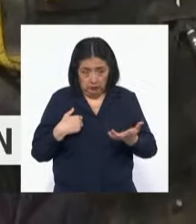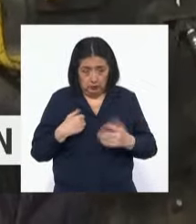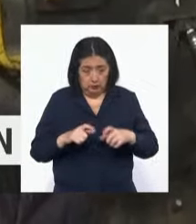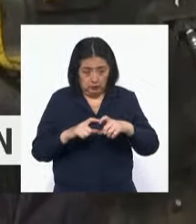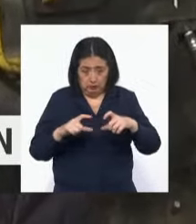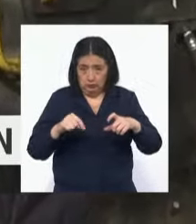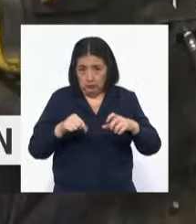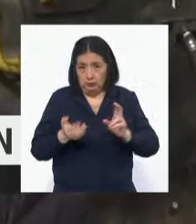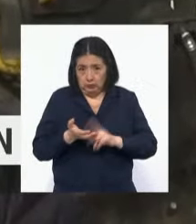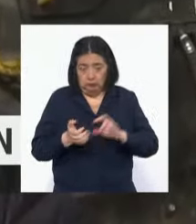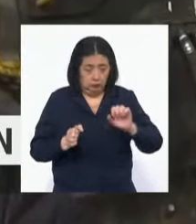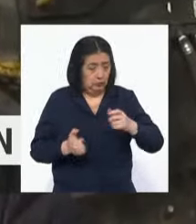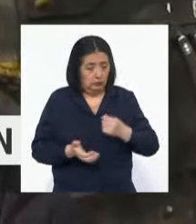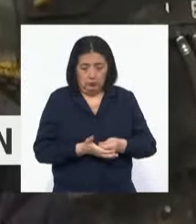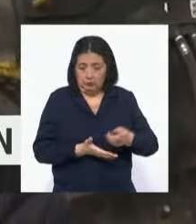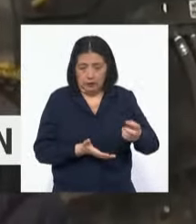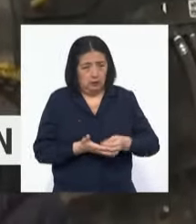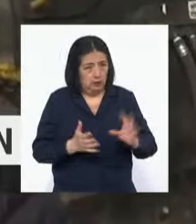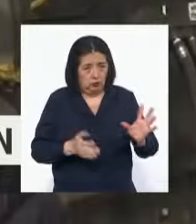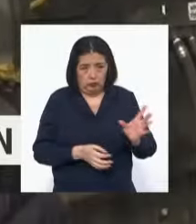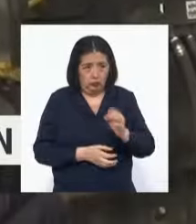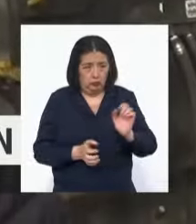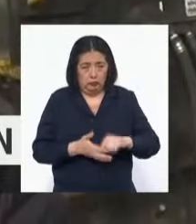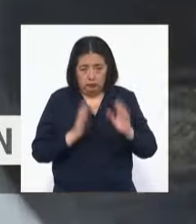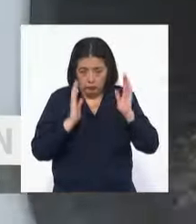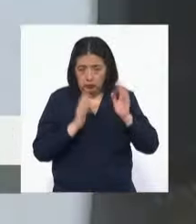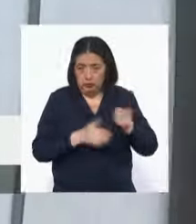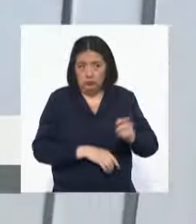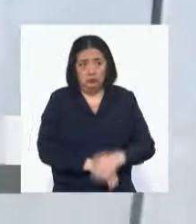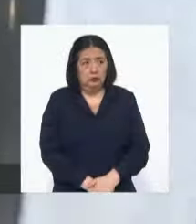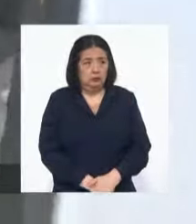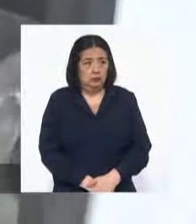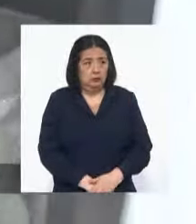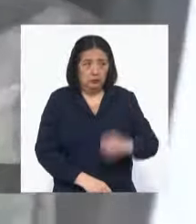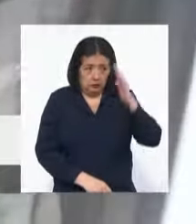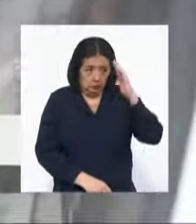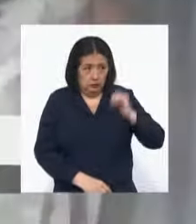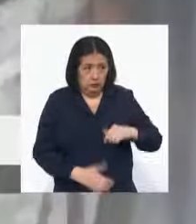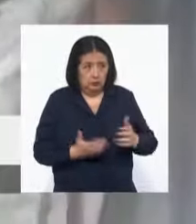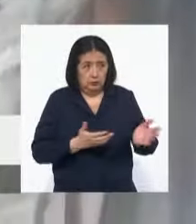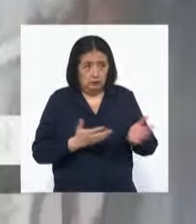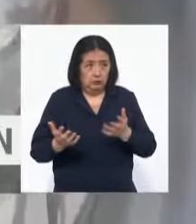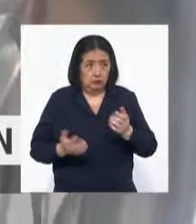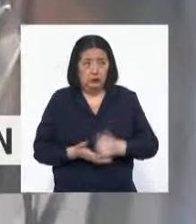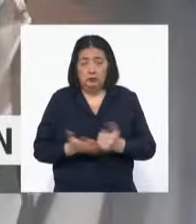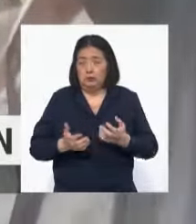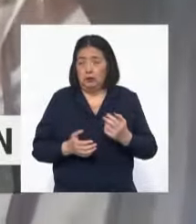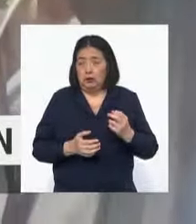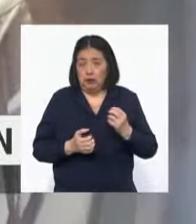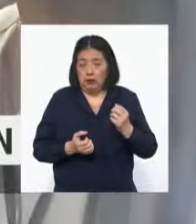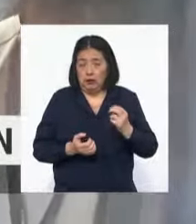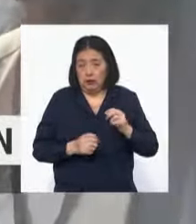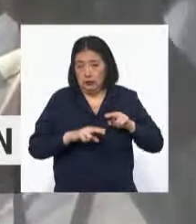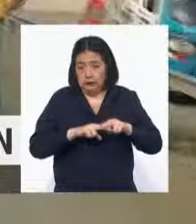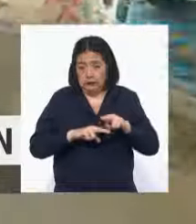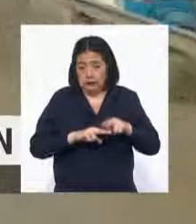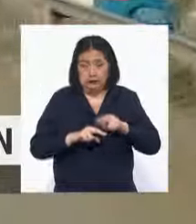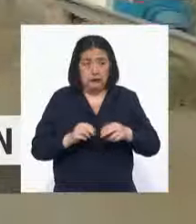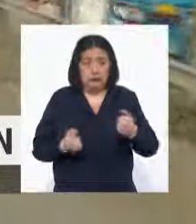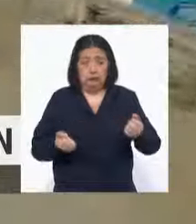póliza y va a correr con todos los gastos que corresponden para su atención del señor, ¿no? Serenos del distrito trasladaron al chofer del tren a la comisaría del sector